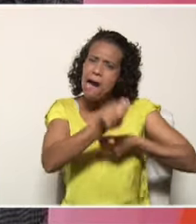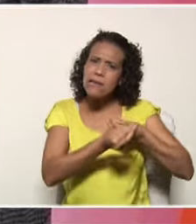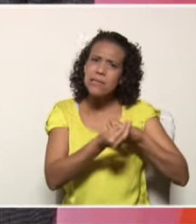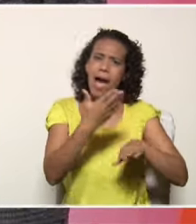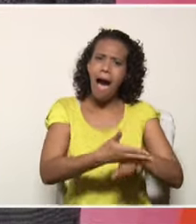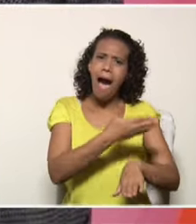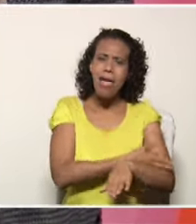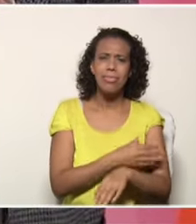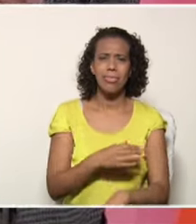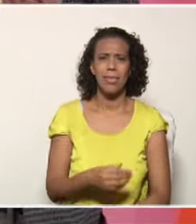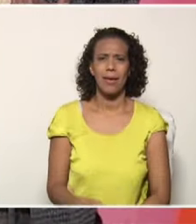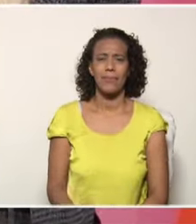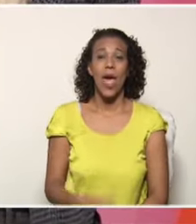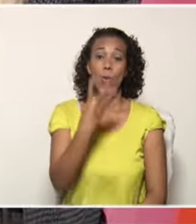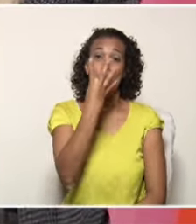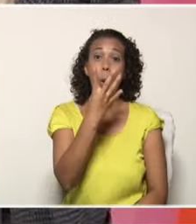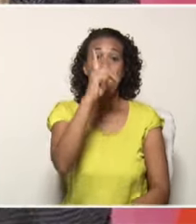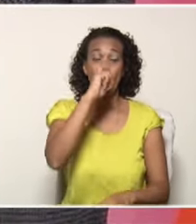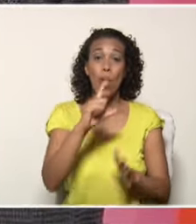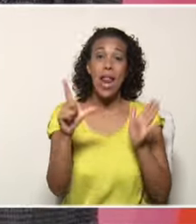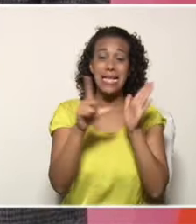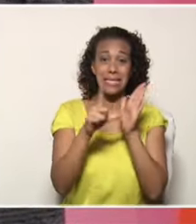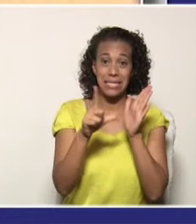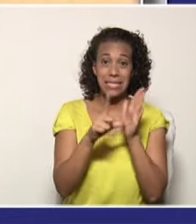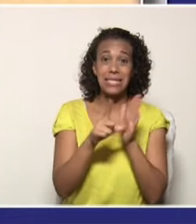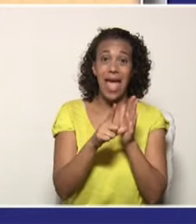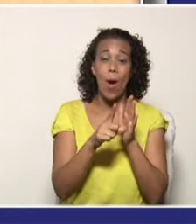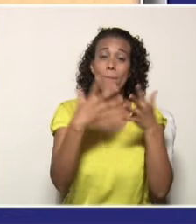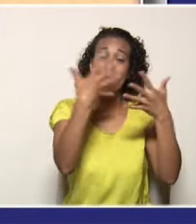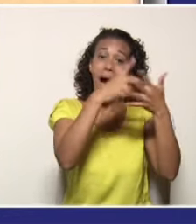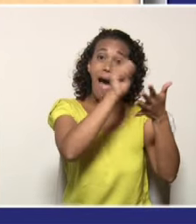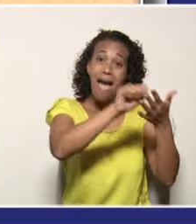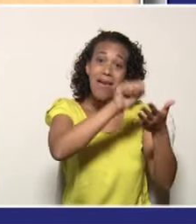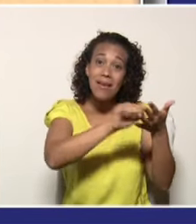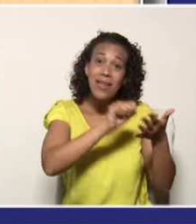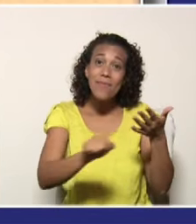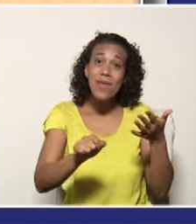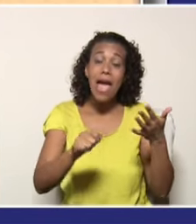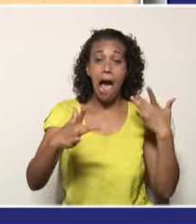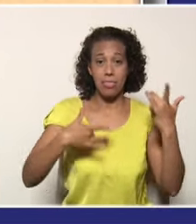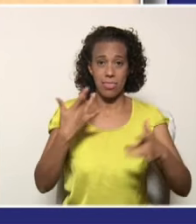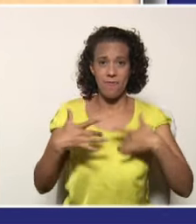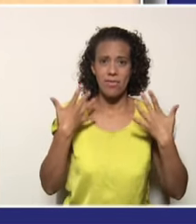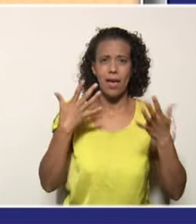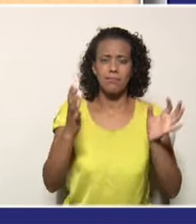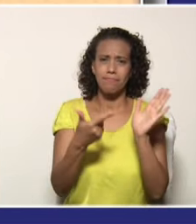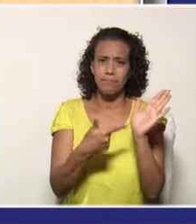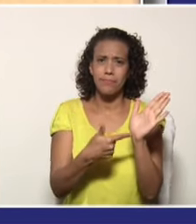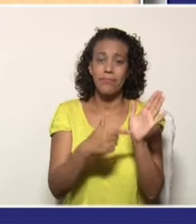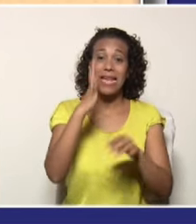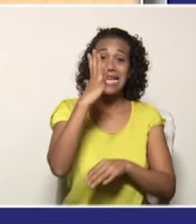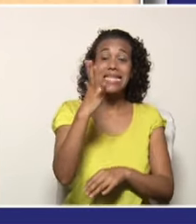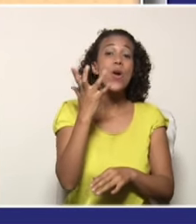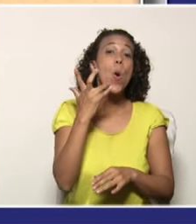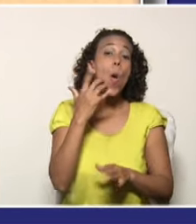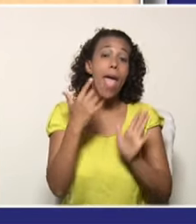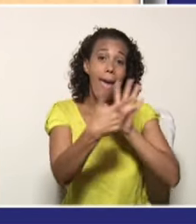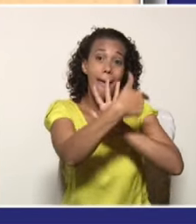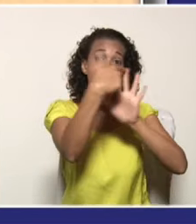autor. Para cuarto año vas a escribir la siguiente actividad, 5 ejemplos